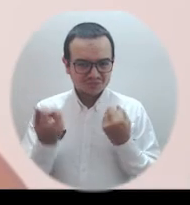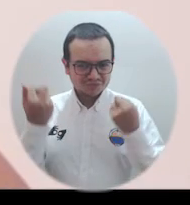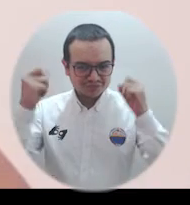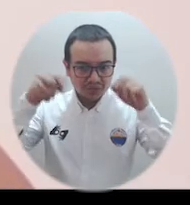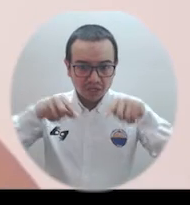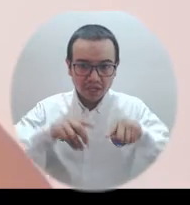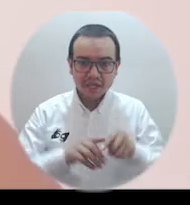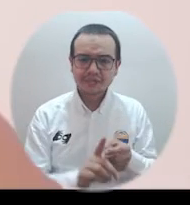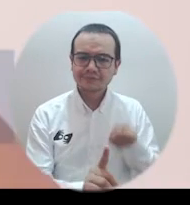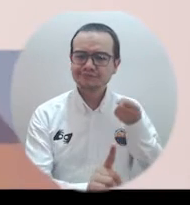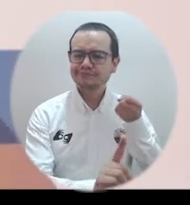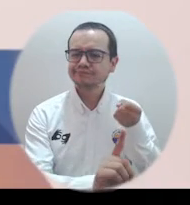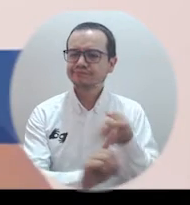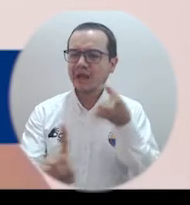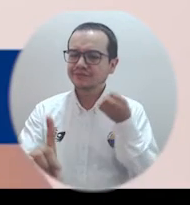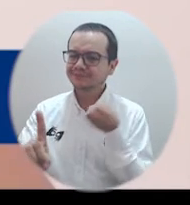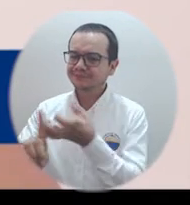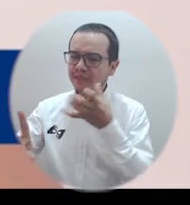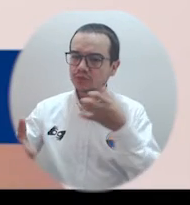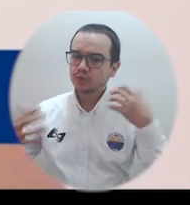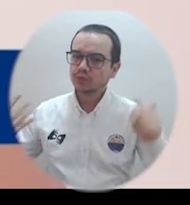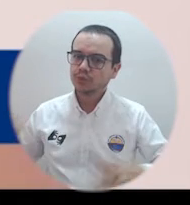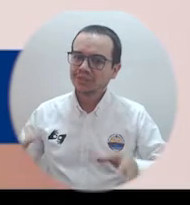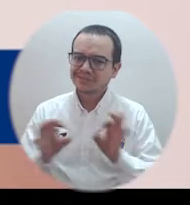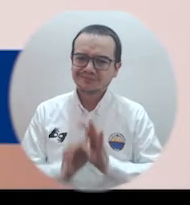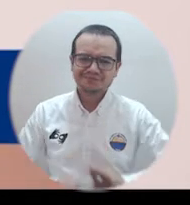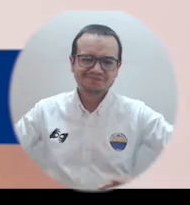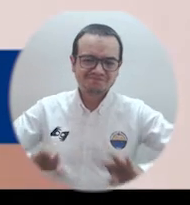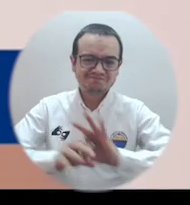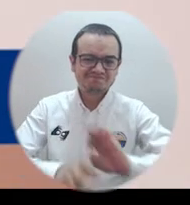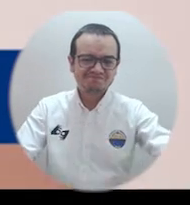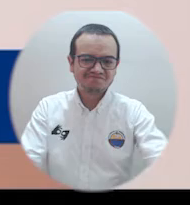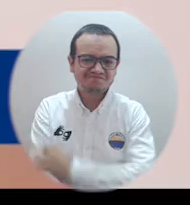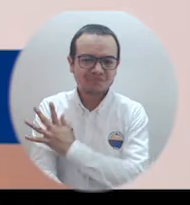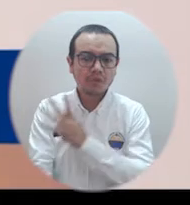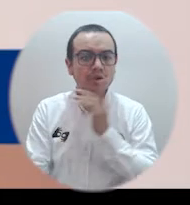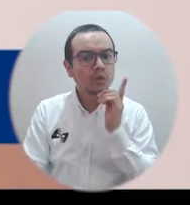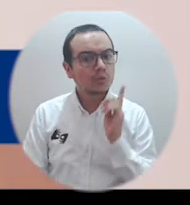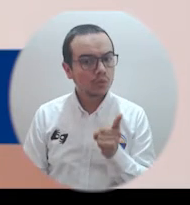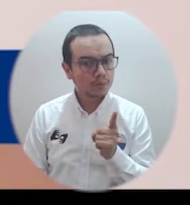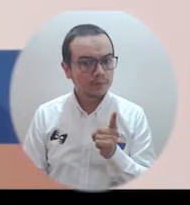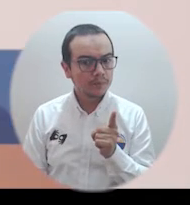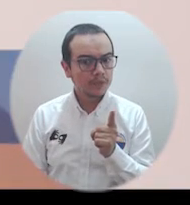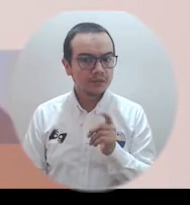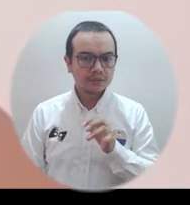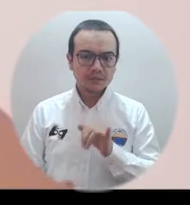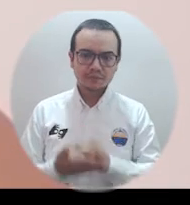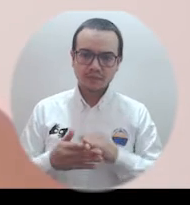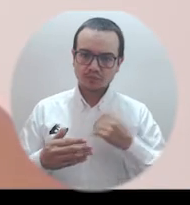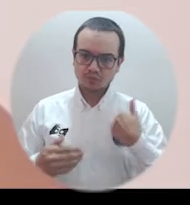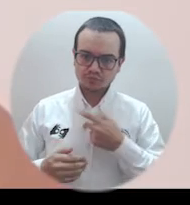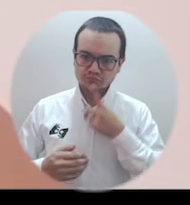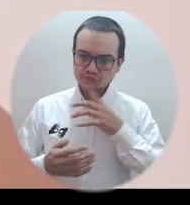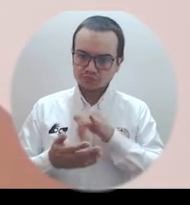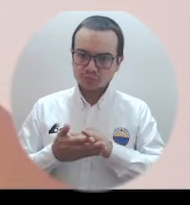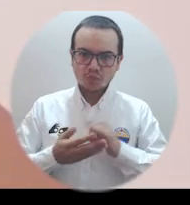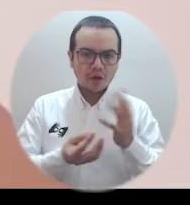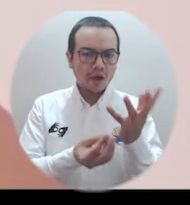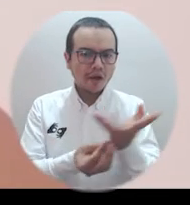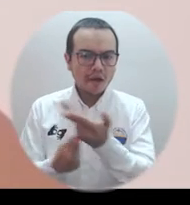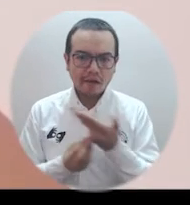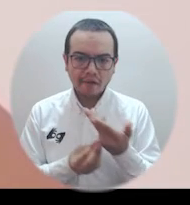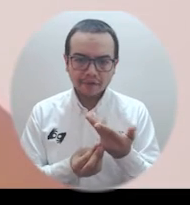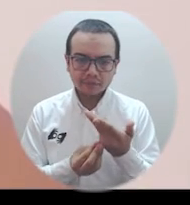este tipo de eventos es de gran importancia y que se debe dar, ya que por medio del arte podemos